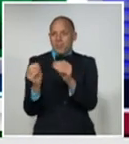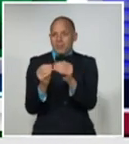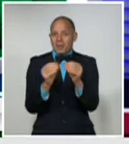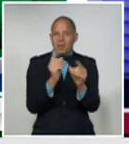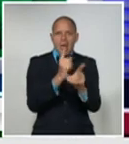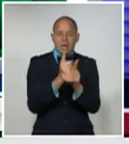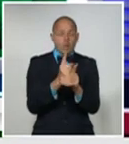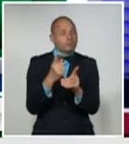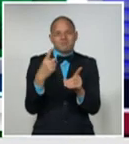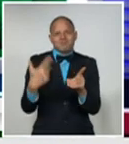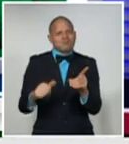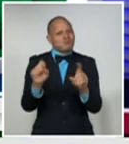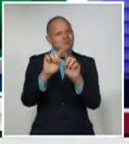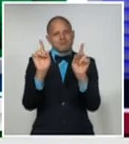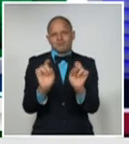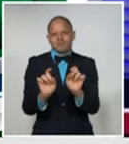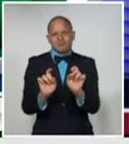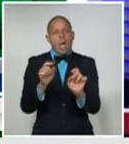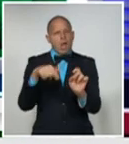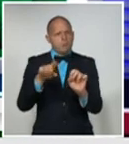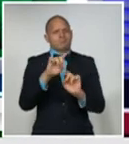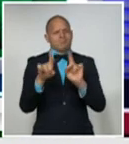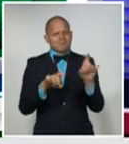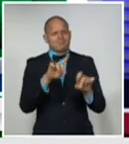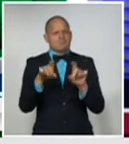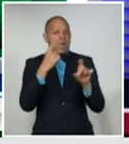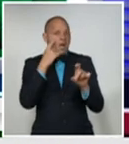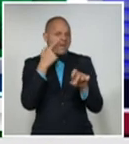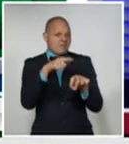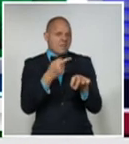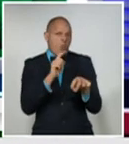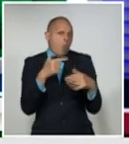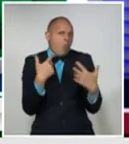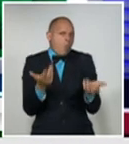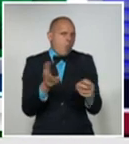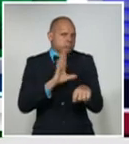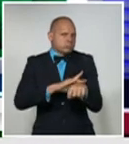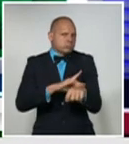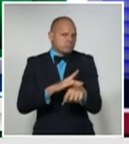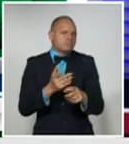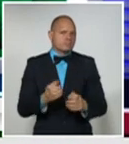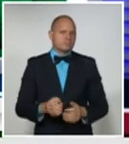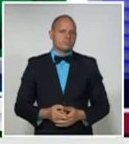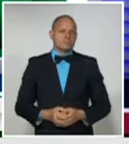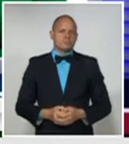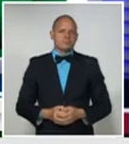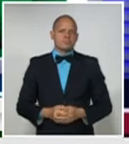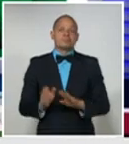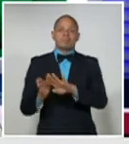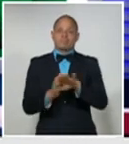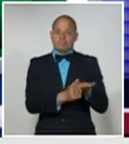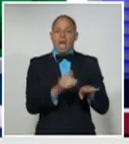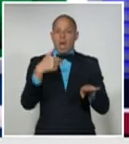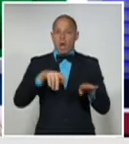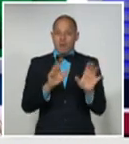950 casos todavía se trabaja para poderla identificar. Por